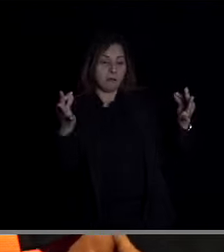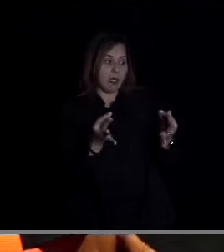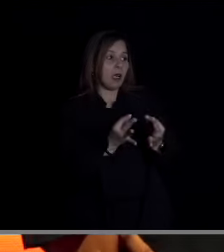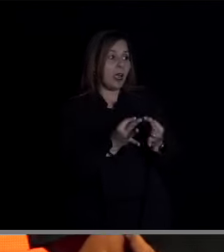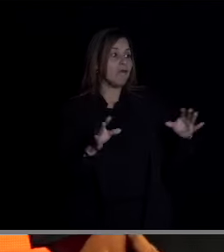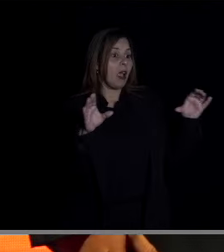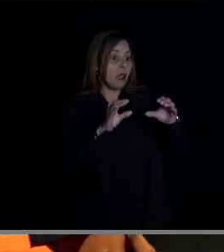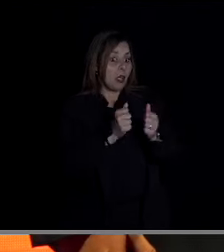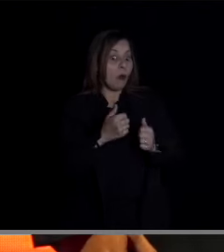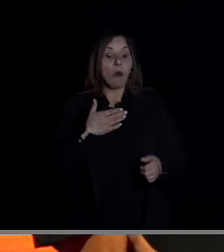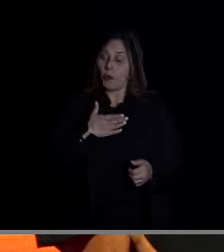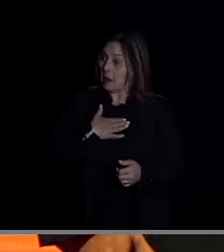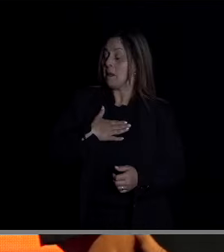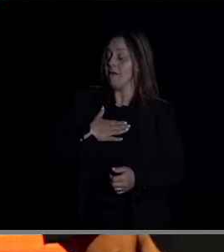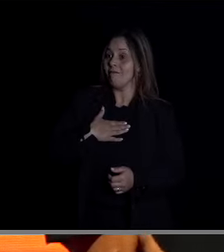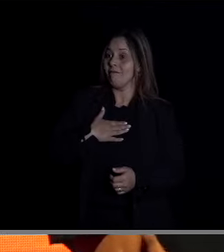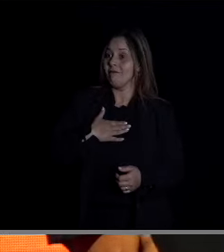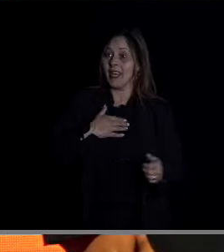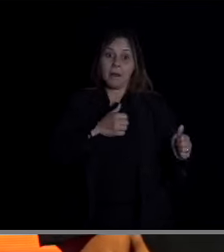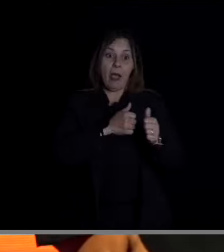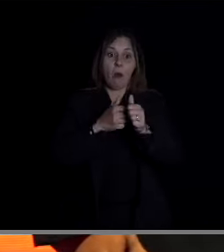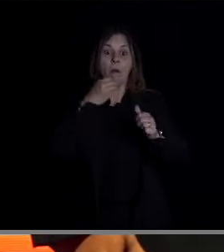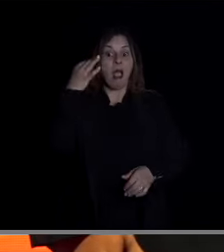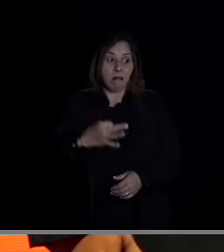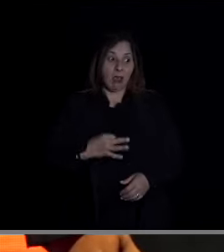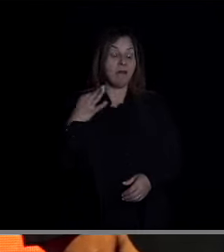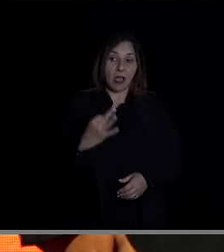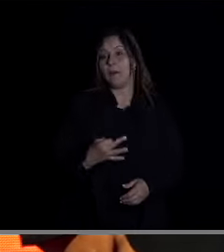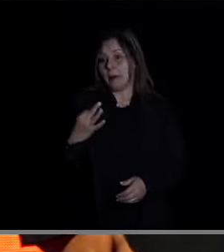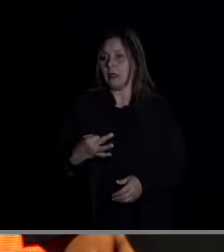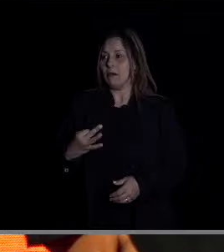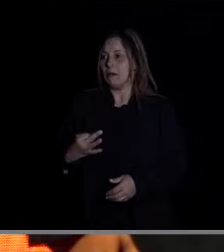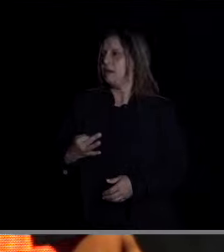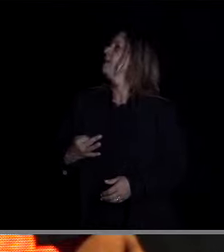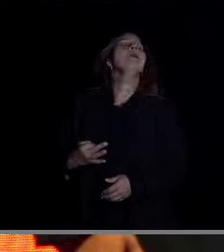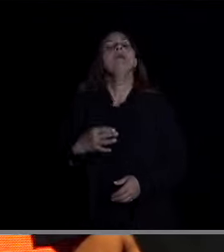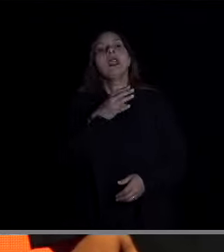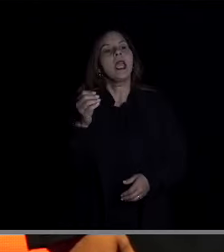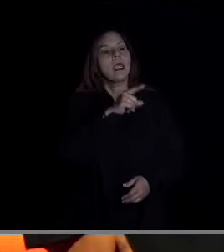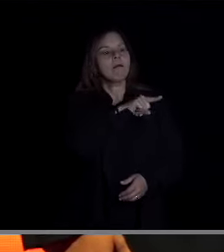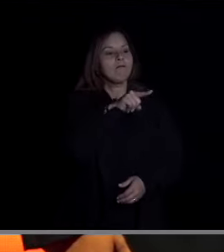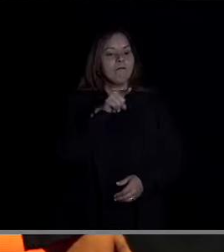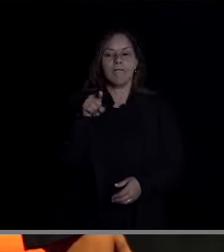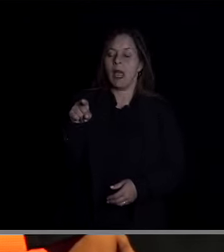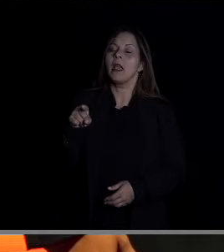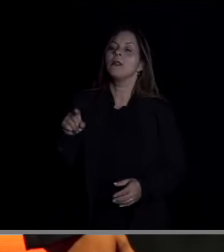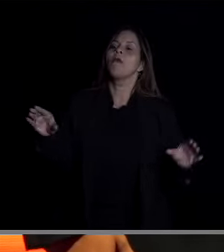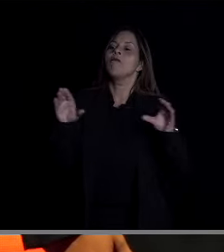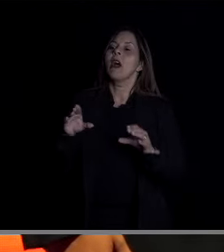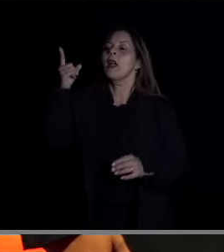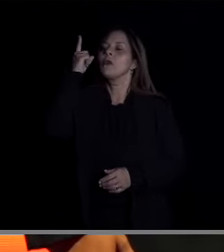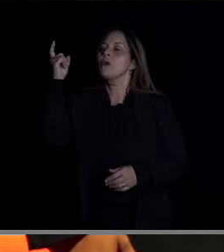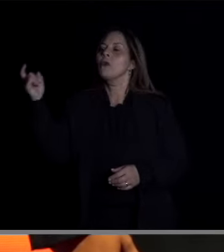así como la mía, que me acompaña siempre. Y ellos pues harán sus